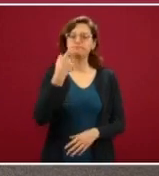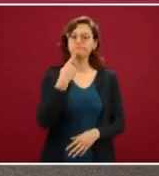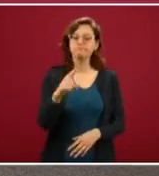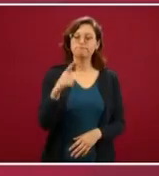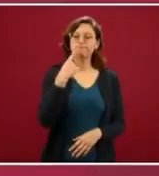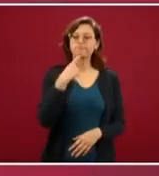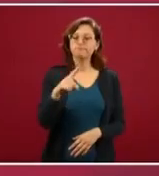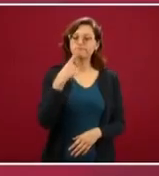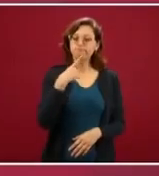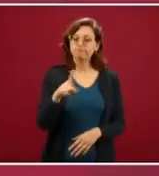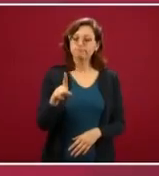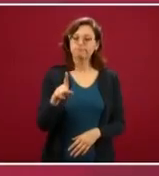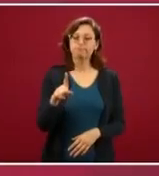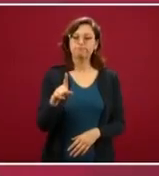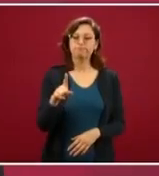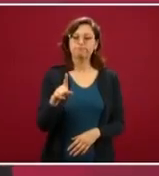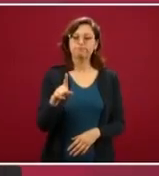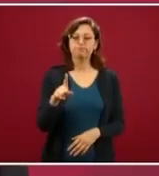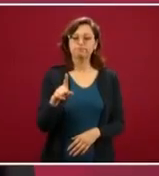además